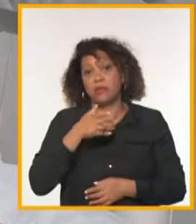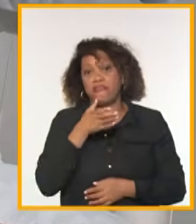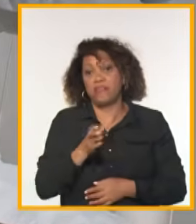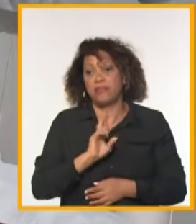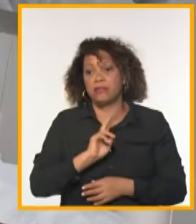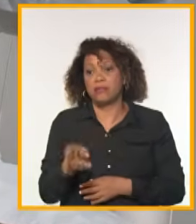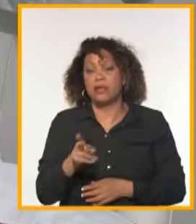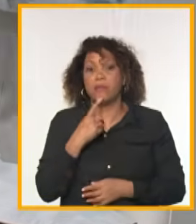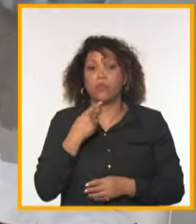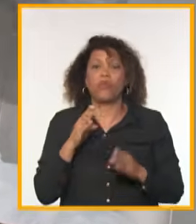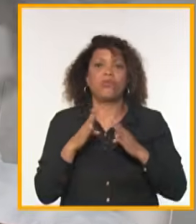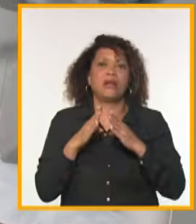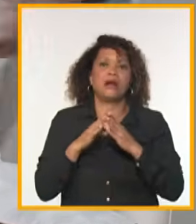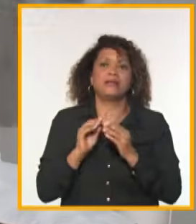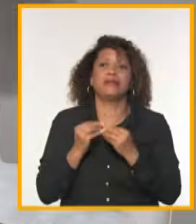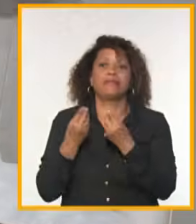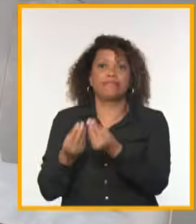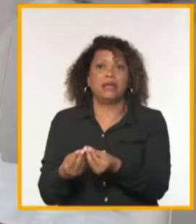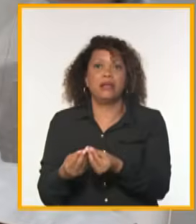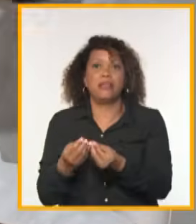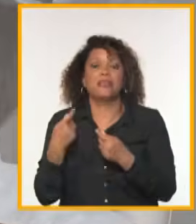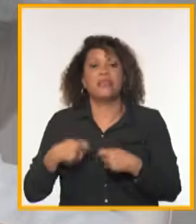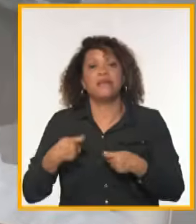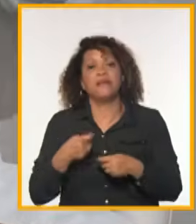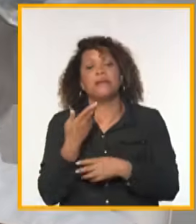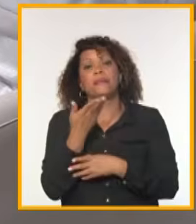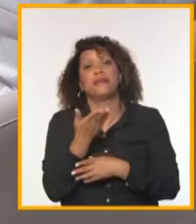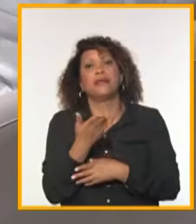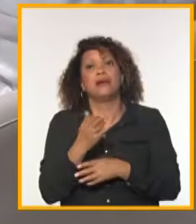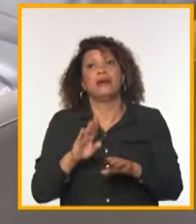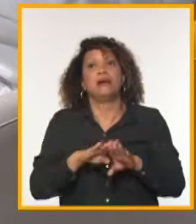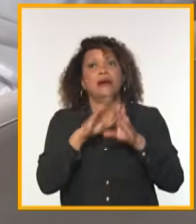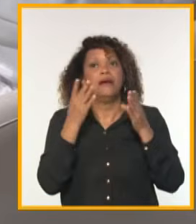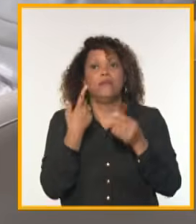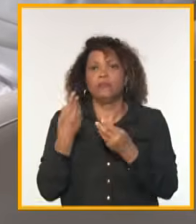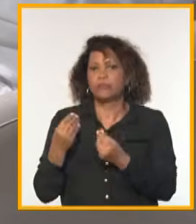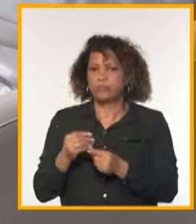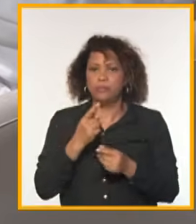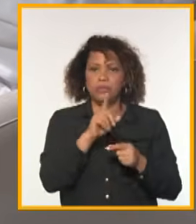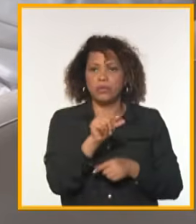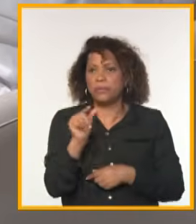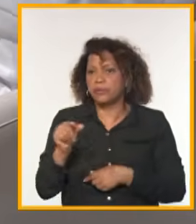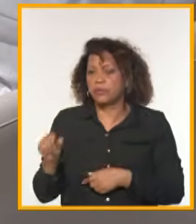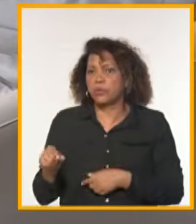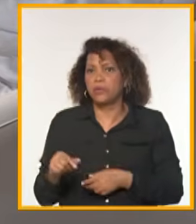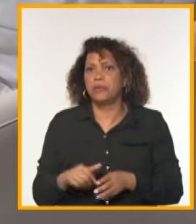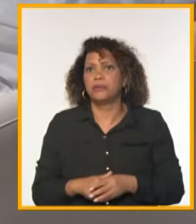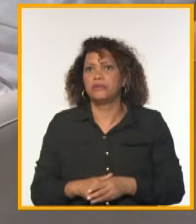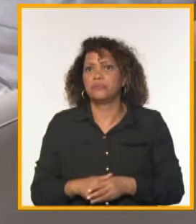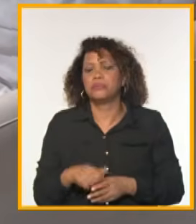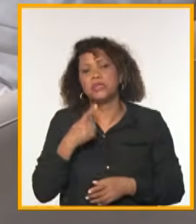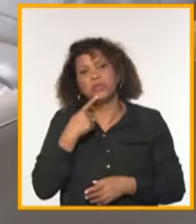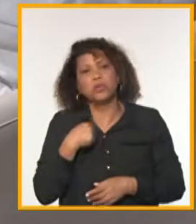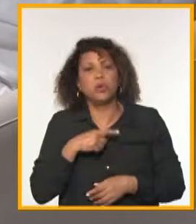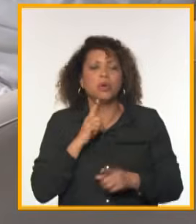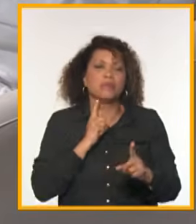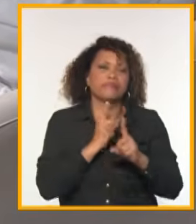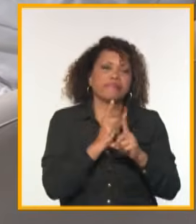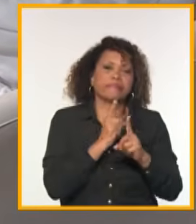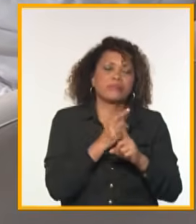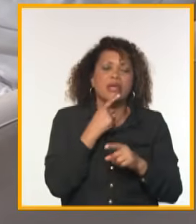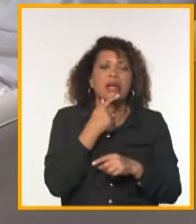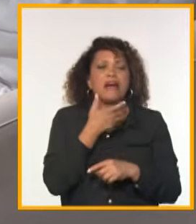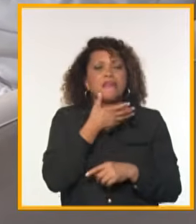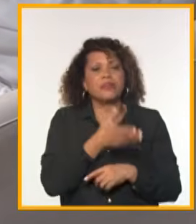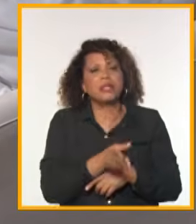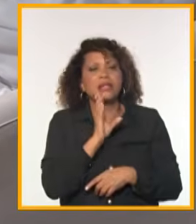casa en Siboney había que pedirla a muchas personas, y yo le planteé la necesidad que